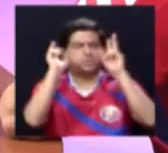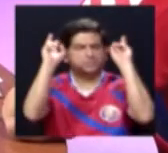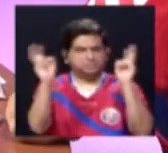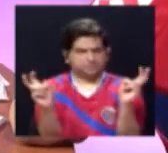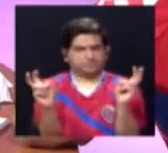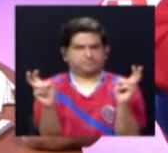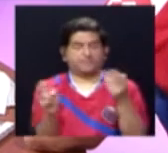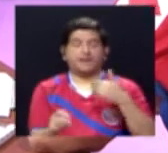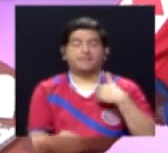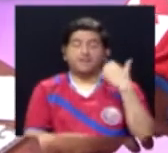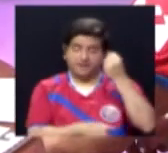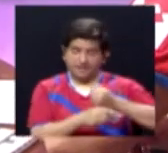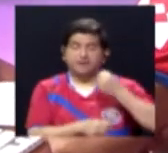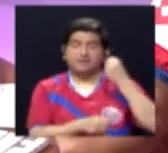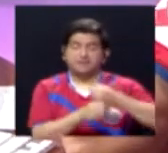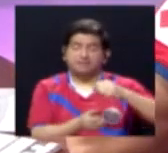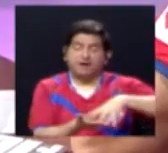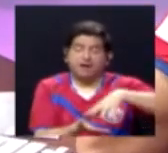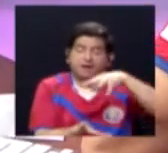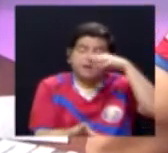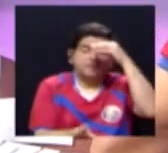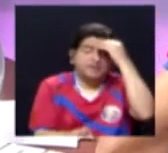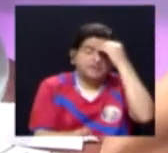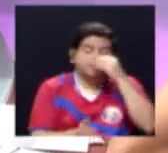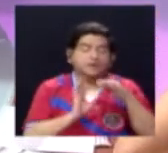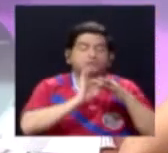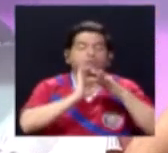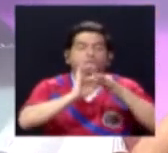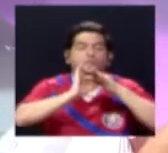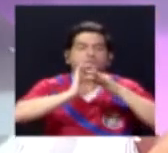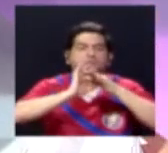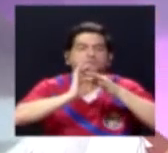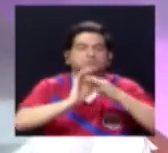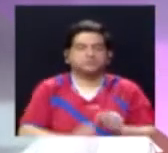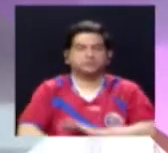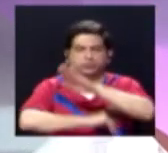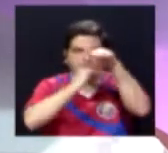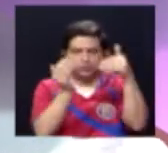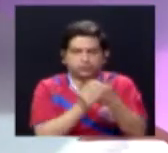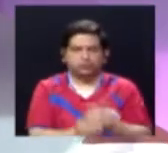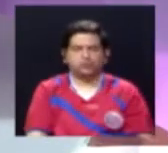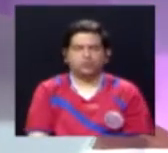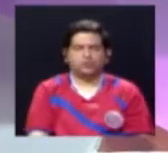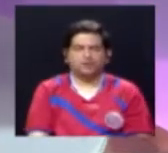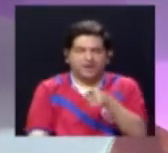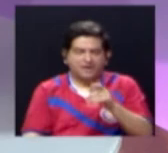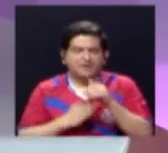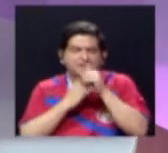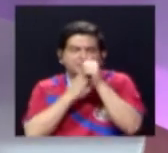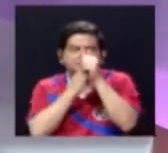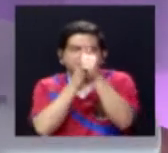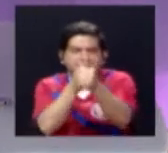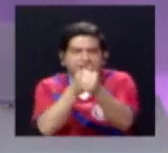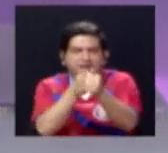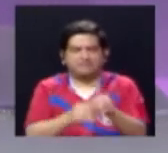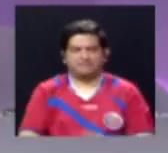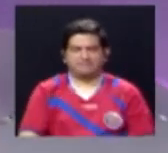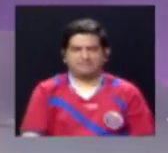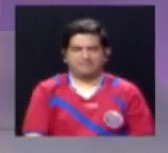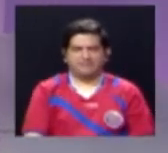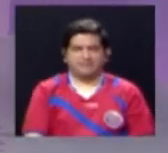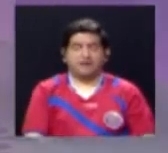tenemos que trabajar aprender a trabajar más en conjunto tener todo el direccionamiento hacia esos lugares